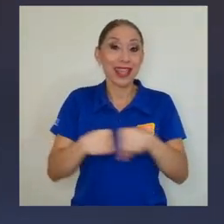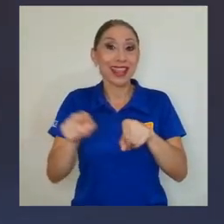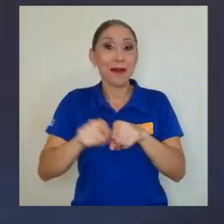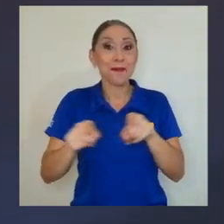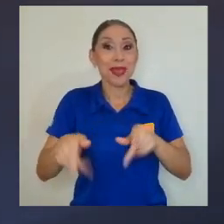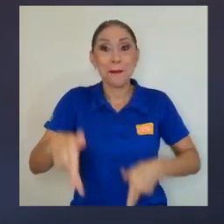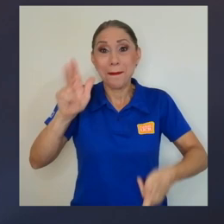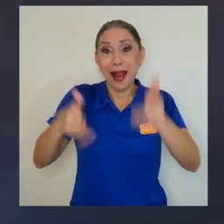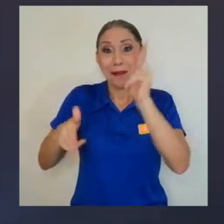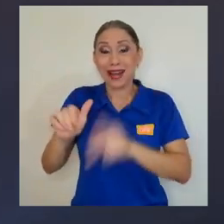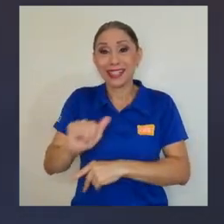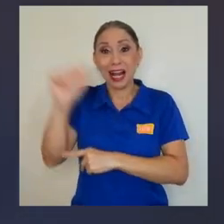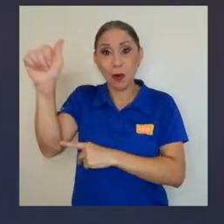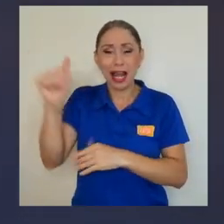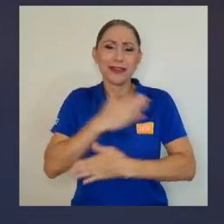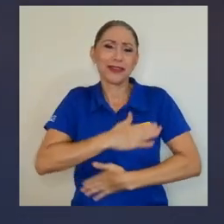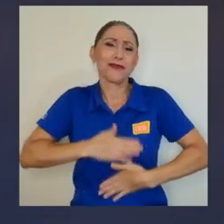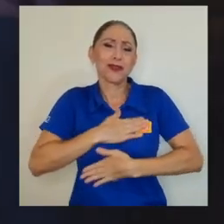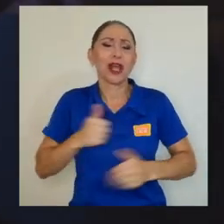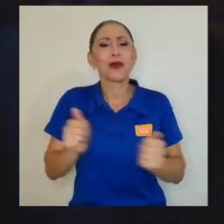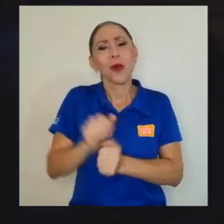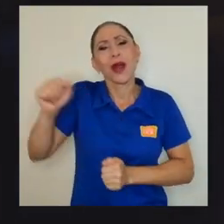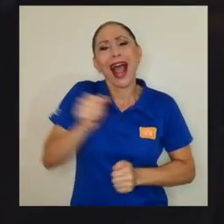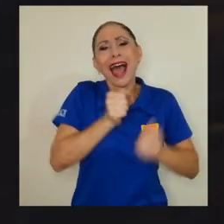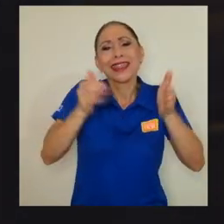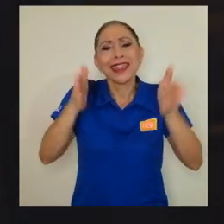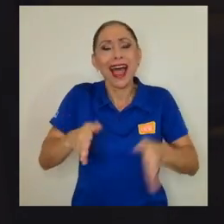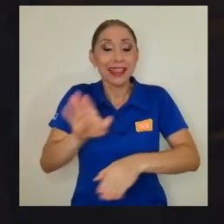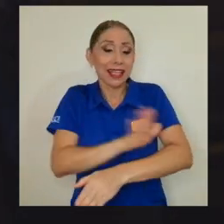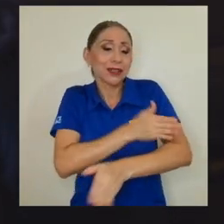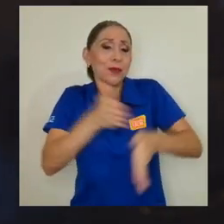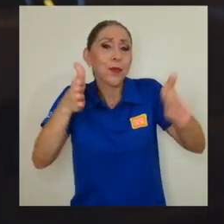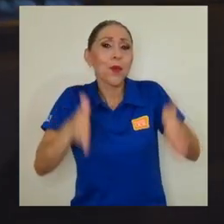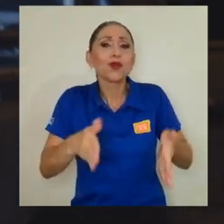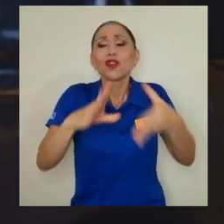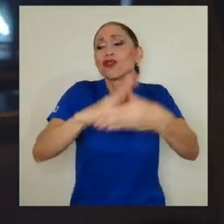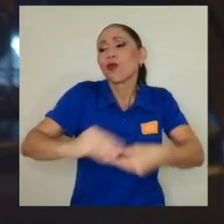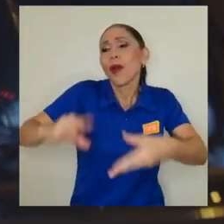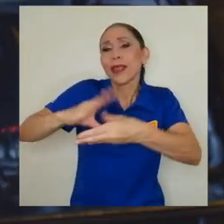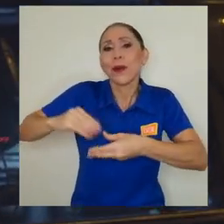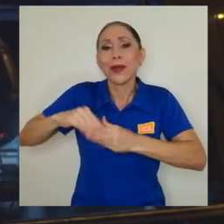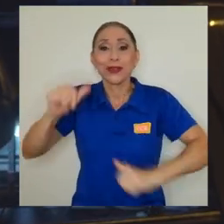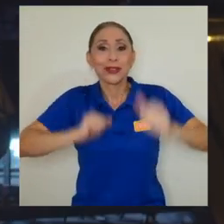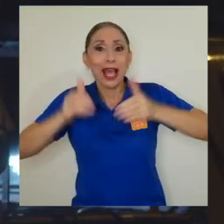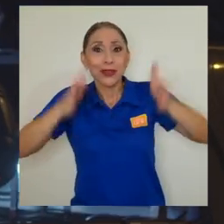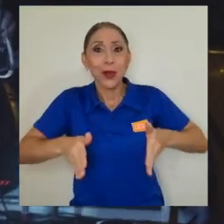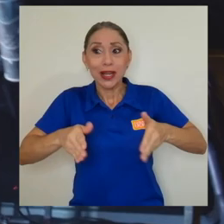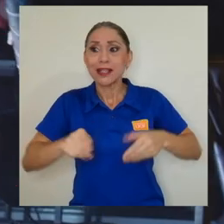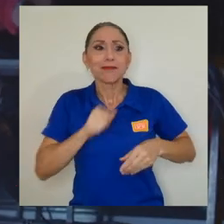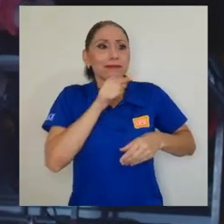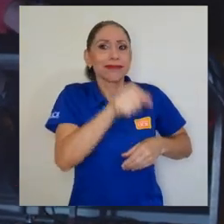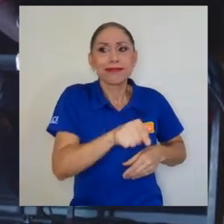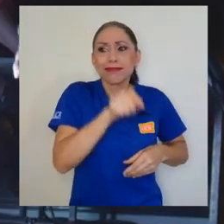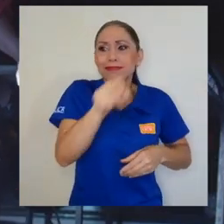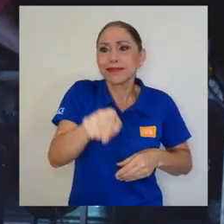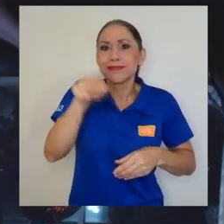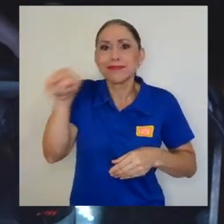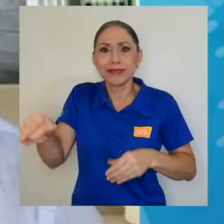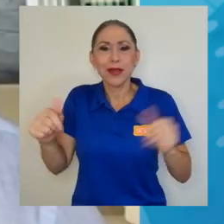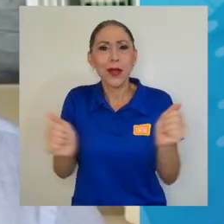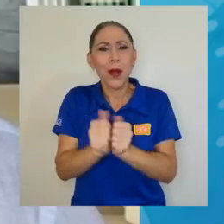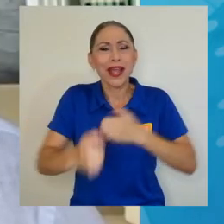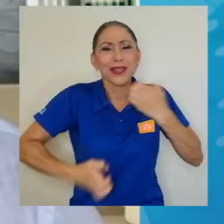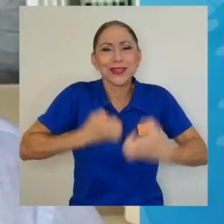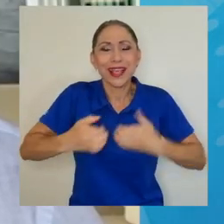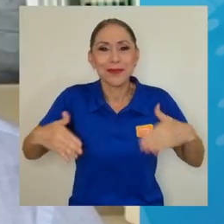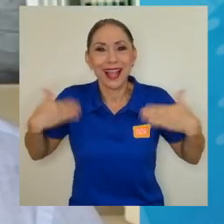disfrutaron de la mano de cantantes, músicos, cuentacuentos y actores que recorrieron sus barrios con entusiasmo y alegría. La idea